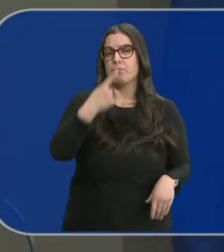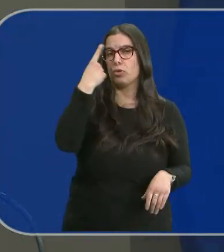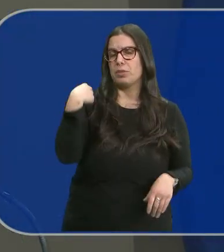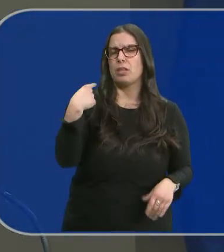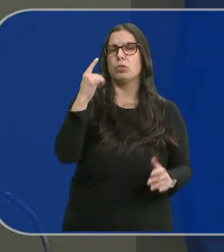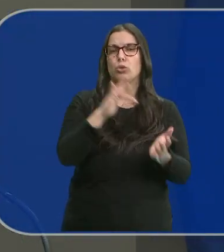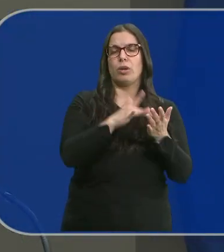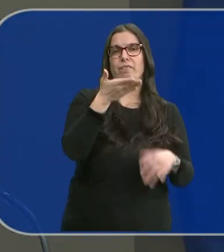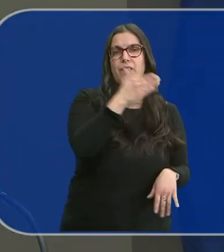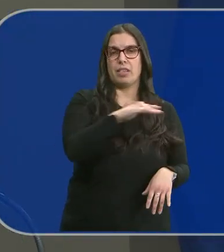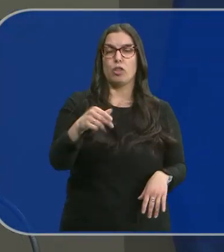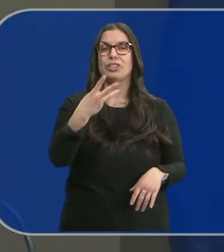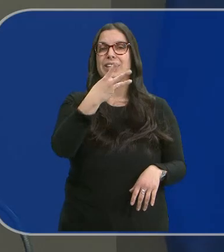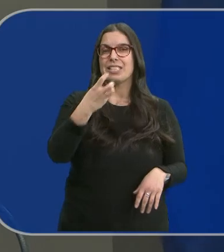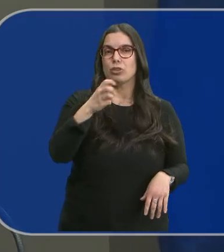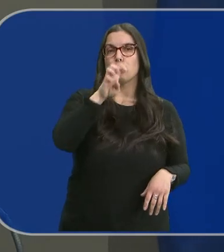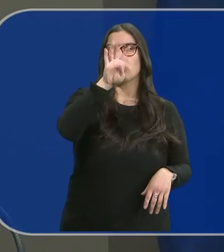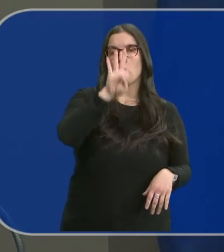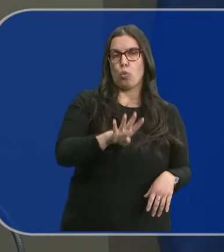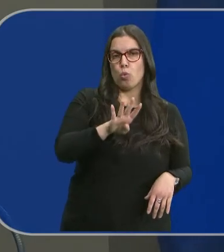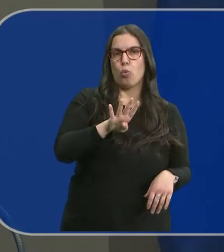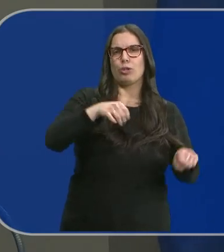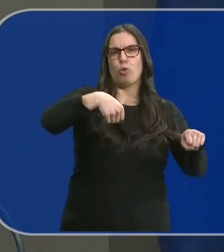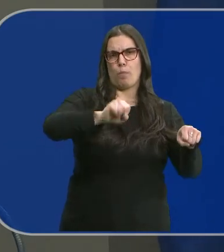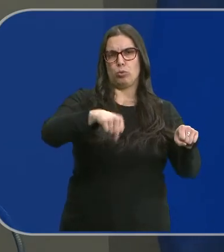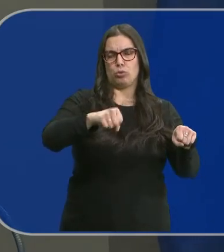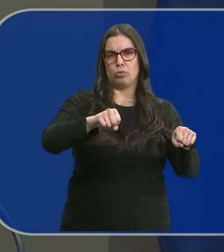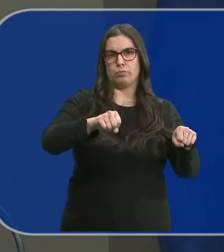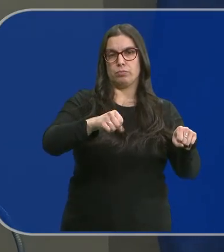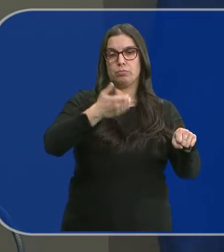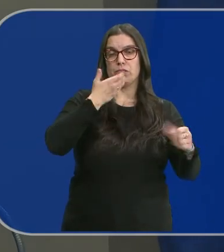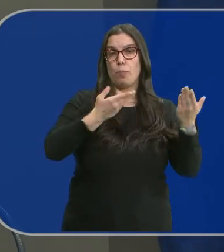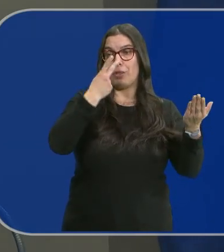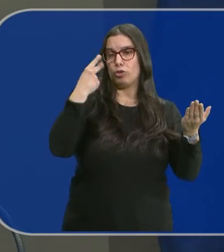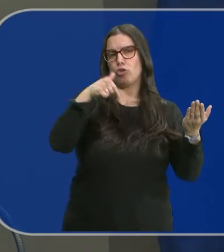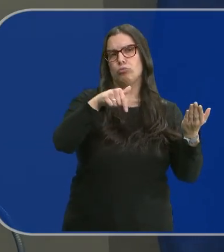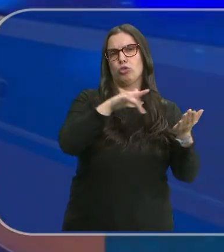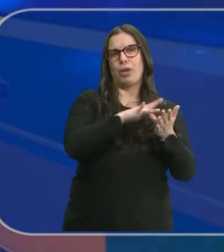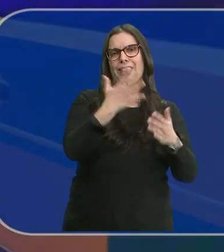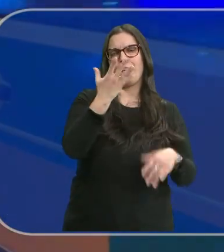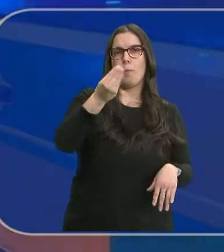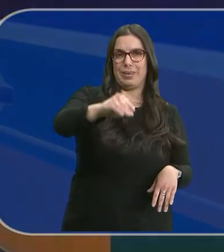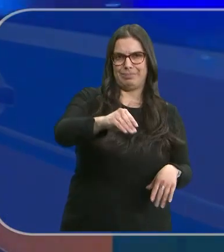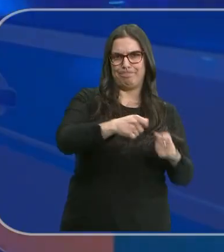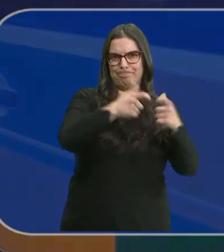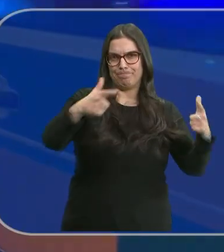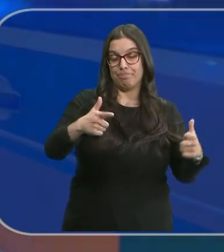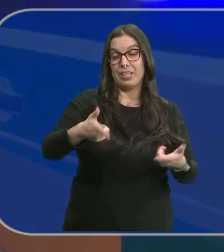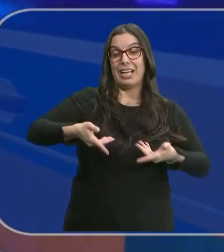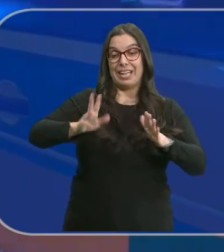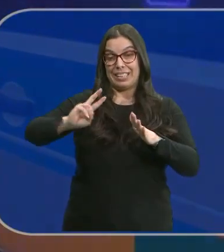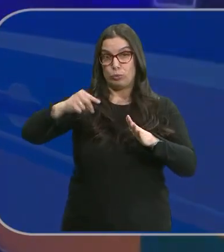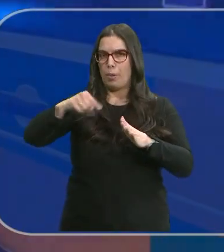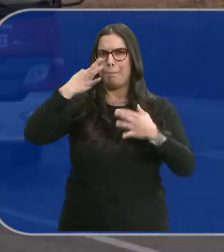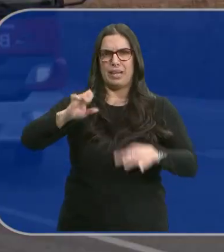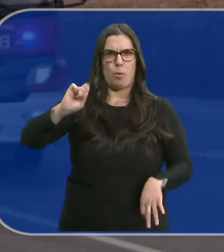año perdieron la vida 304 motoristas, 5 más que en 2024. Las carreteras secundarias siguen siendo las